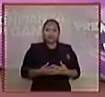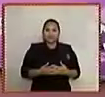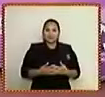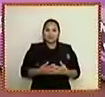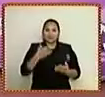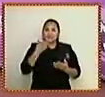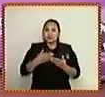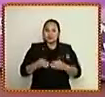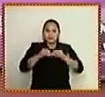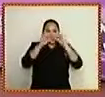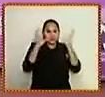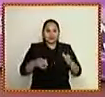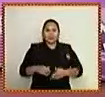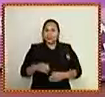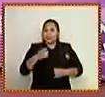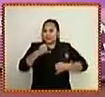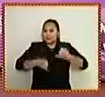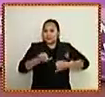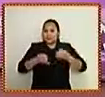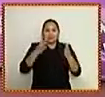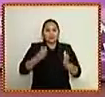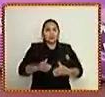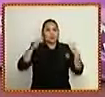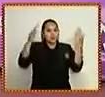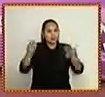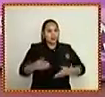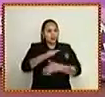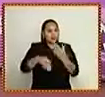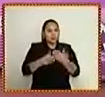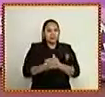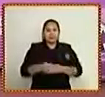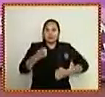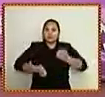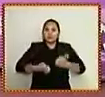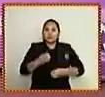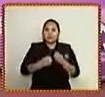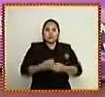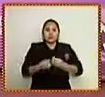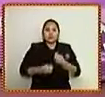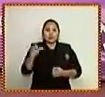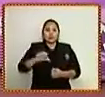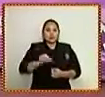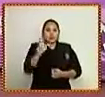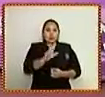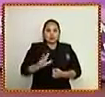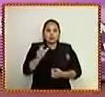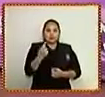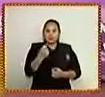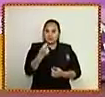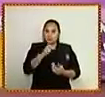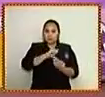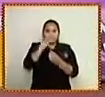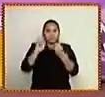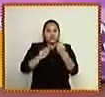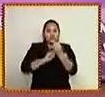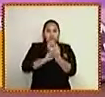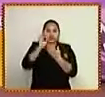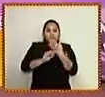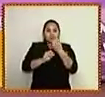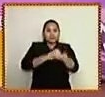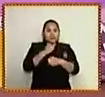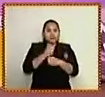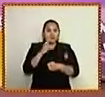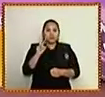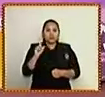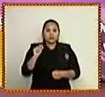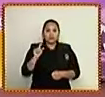Muy buenos días, mis queridos jugadores. Sean todos bienvenidos a este emocionante sorteo. Hoy es martes 11 de febrero del año 2020, cuando